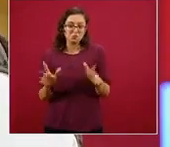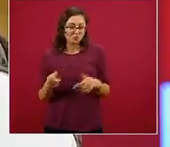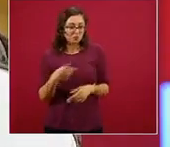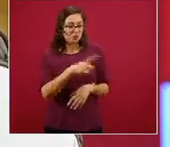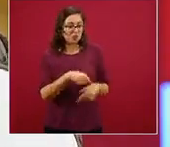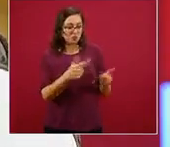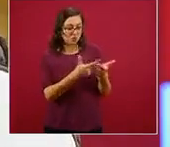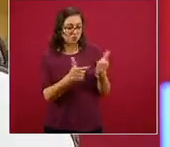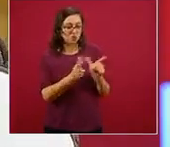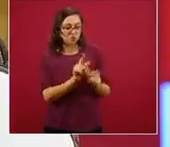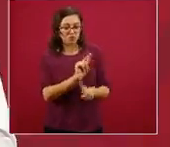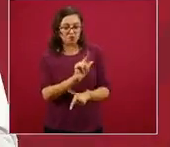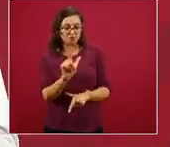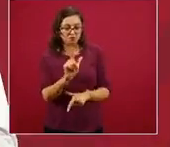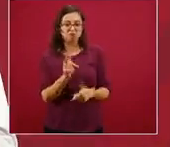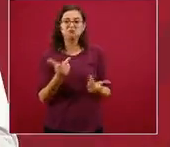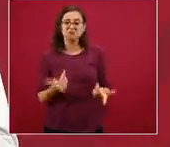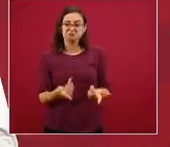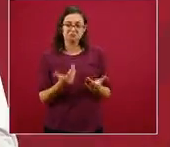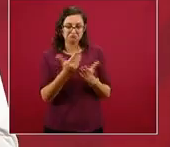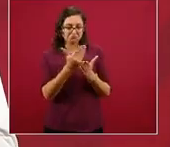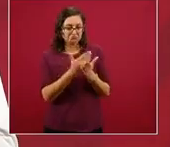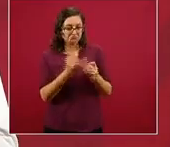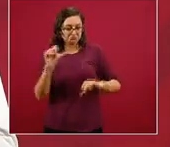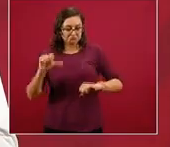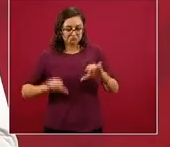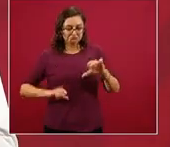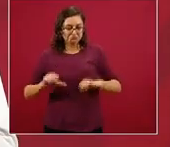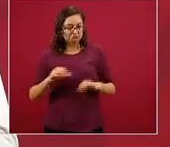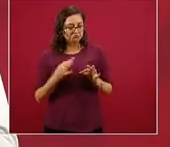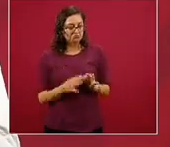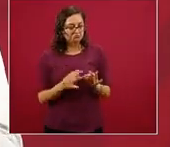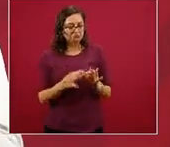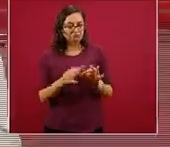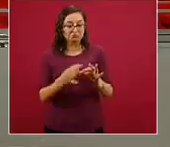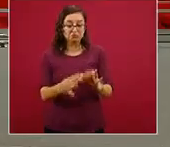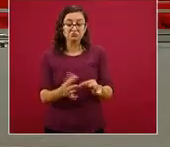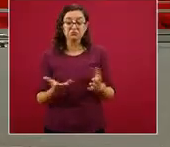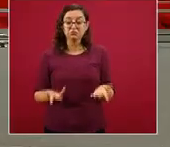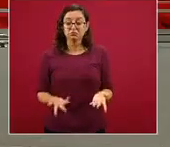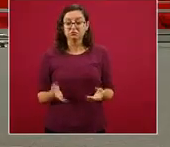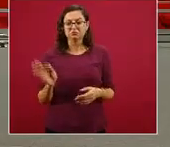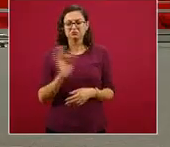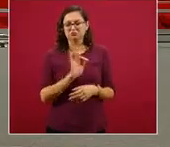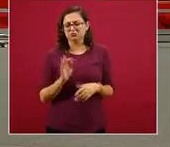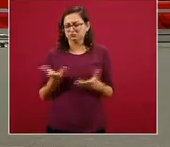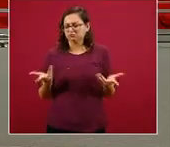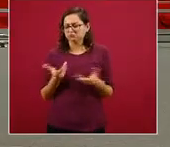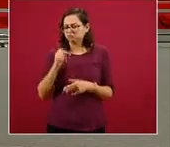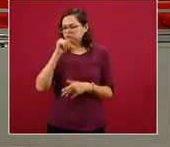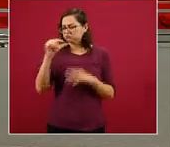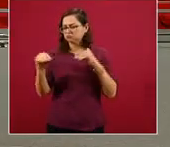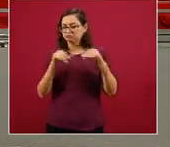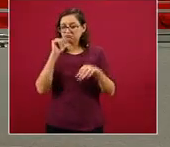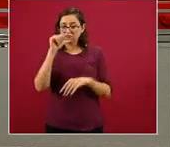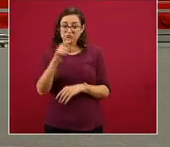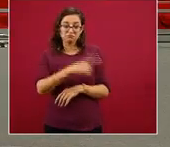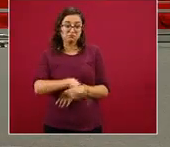grupo han dado resultados, porque si no, entonces los números que veríamos serían muy superiores a los de la población general.